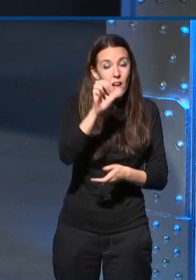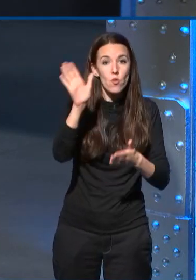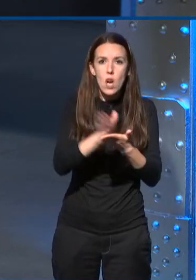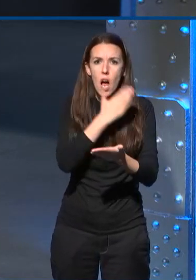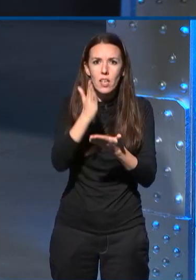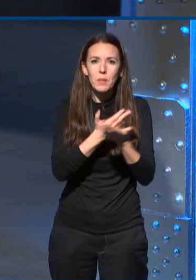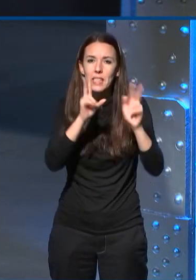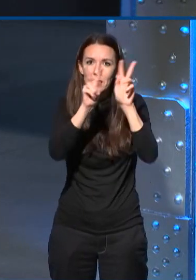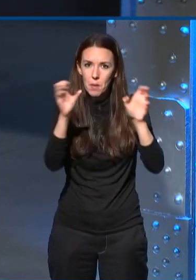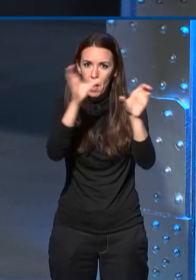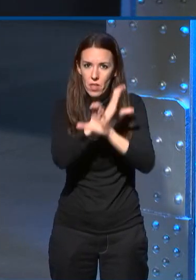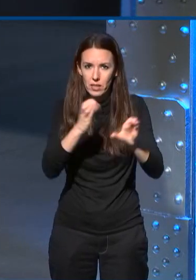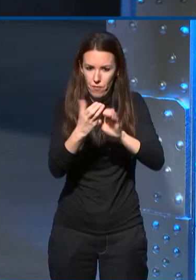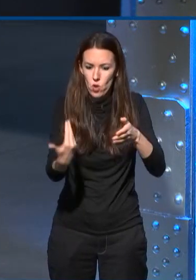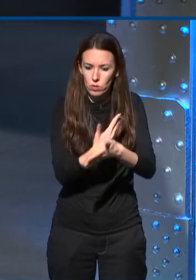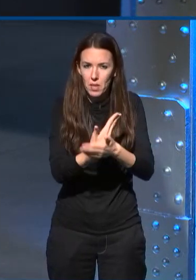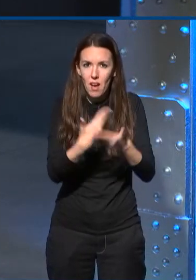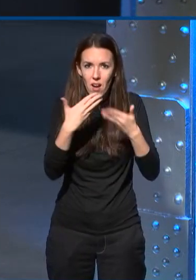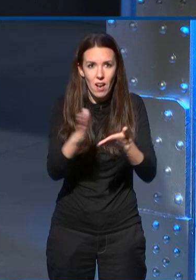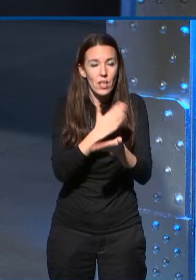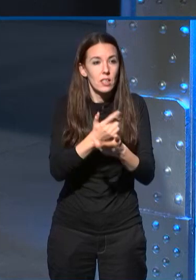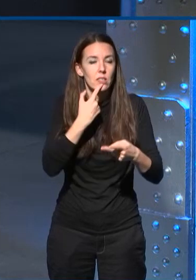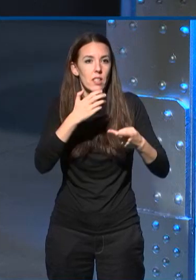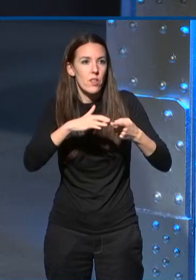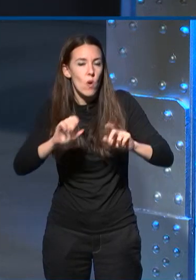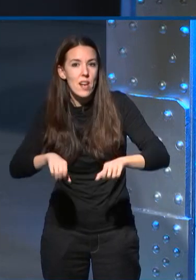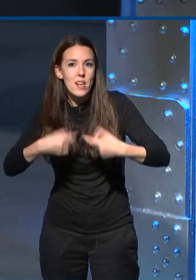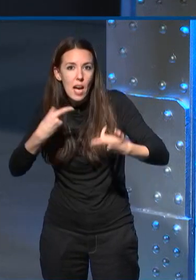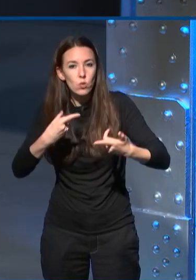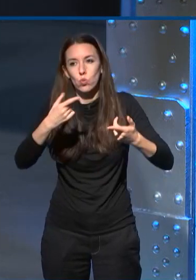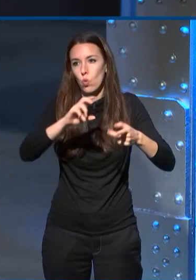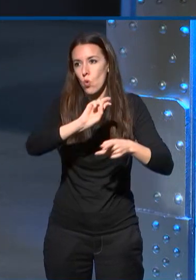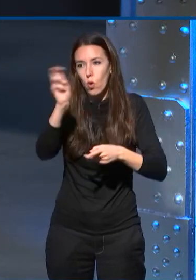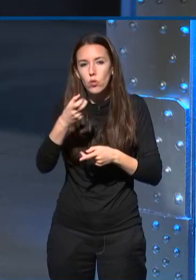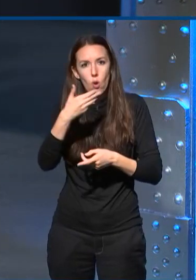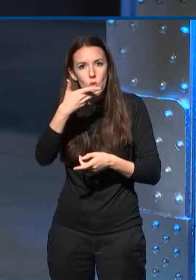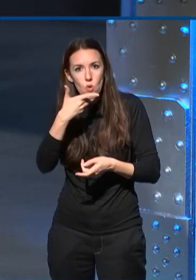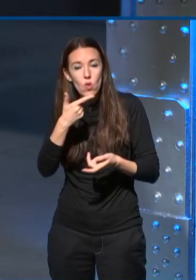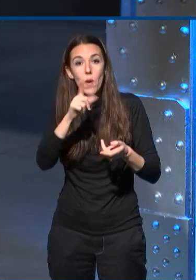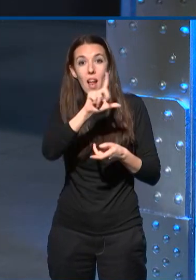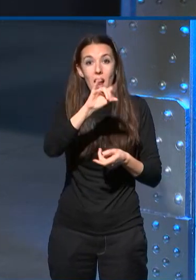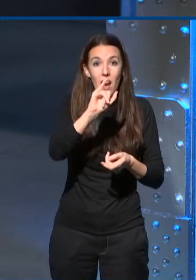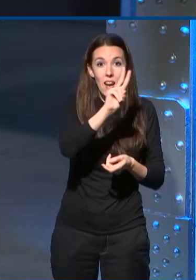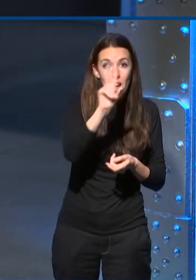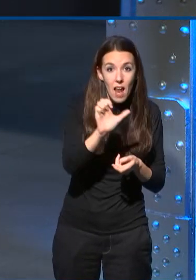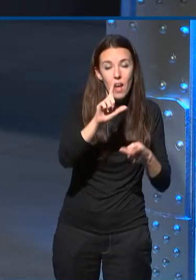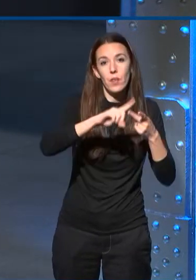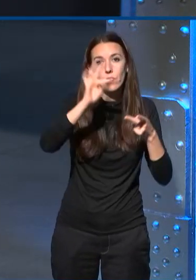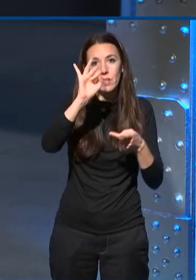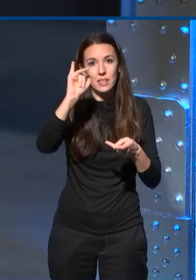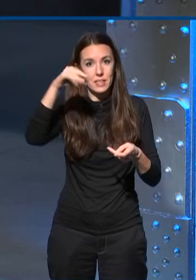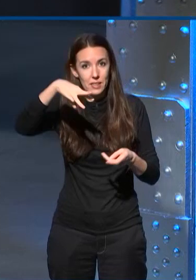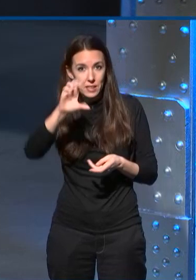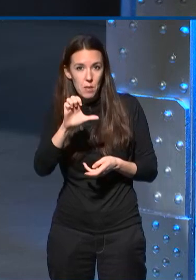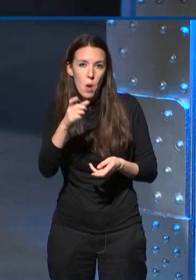temas científicos. Si me dicen Nature o el National Geographic o lo que sea, sí. Pero Life o Time, por ejemplo, es un poquito